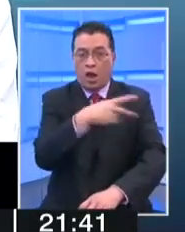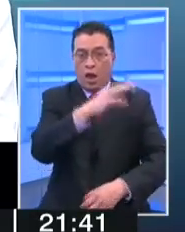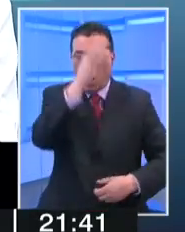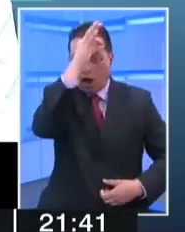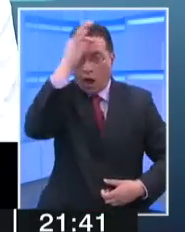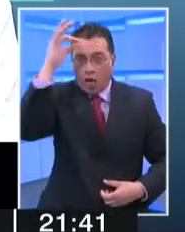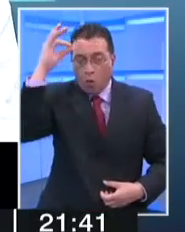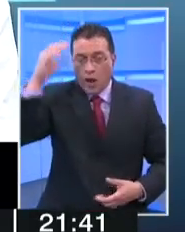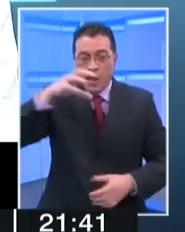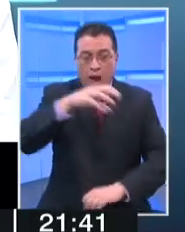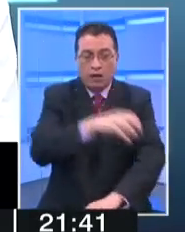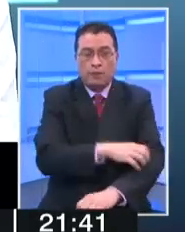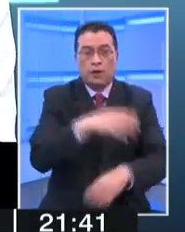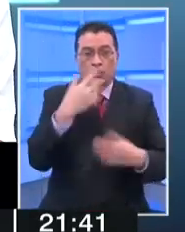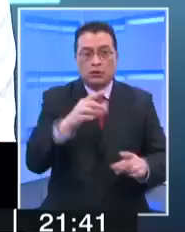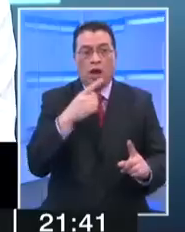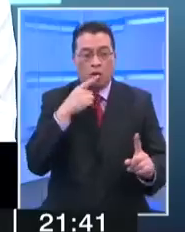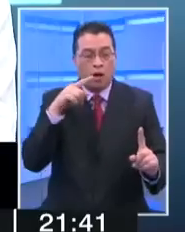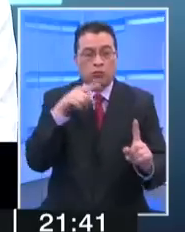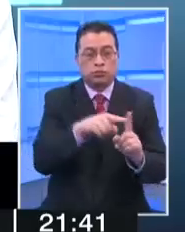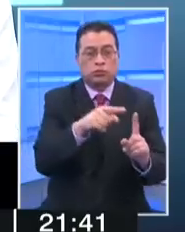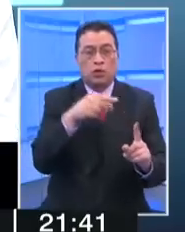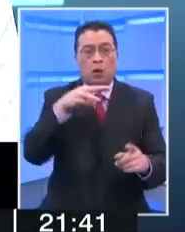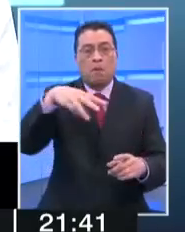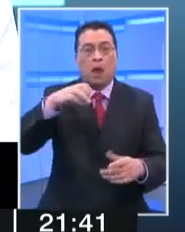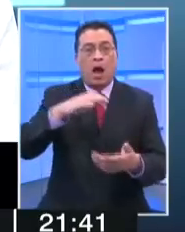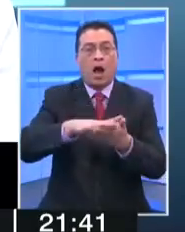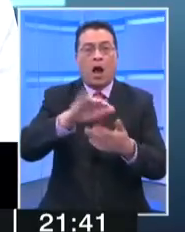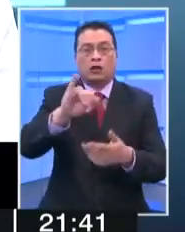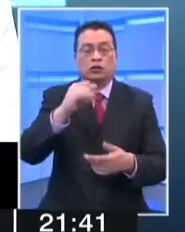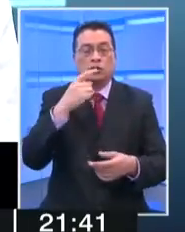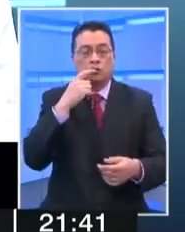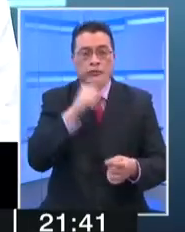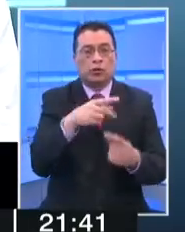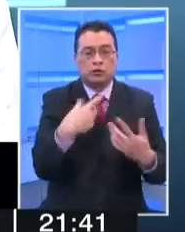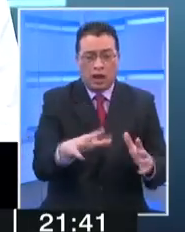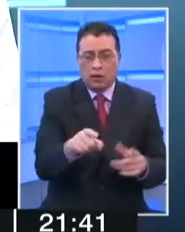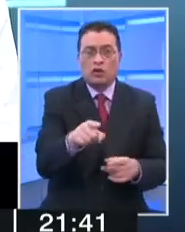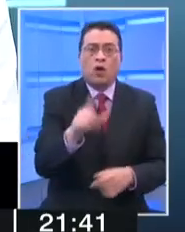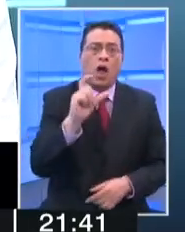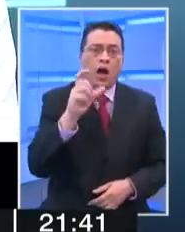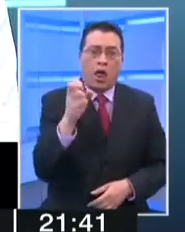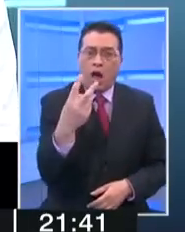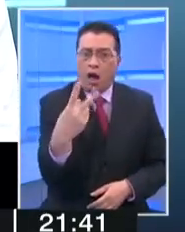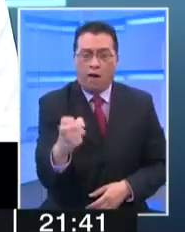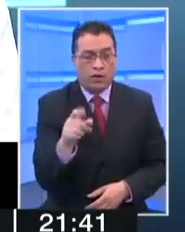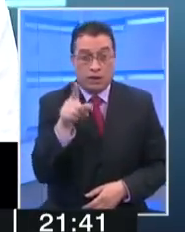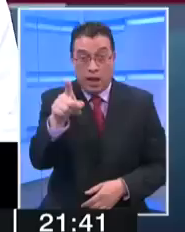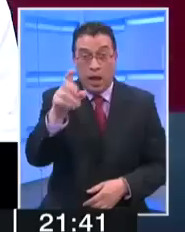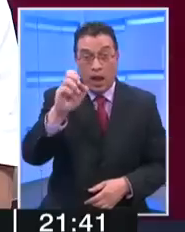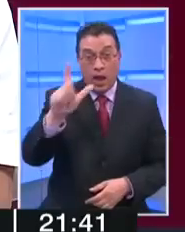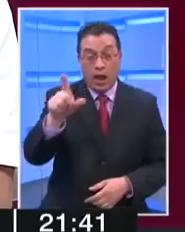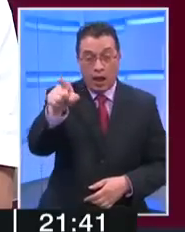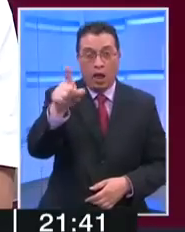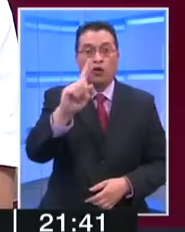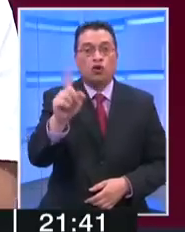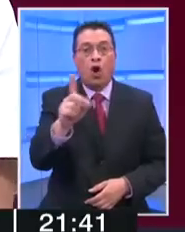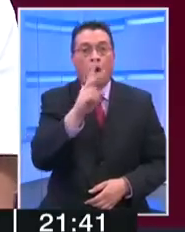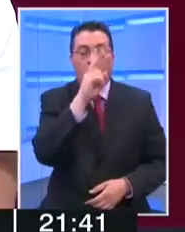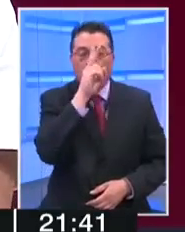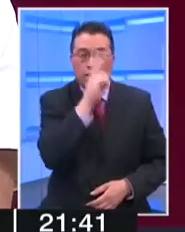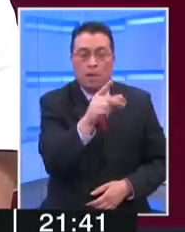él ya dictó sentencia en contra de la machi Francisca lincona Y eso es grave grave porque él es el que no está respetando